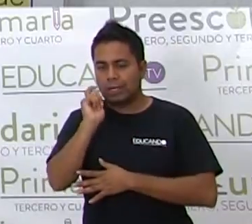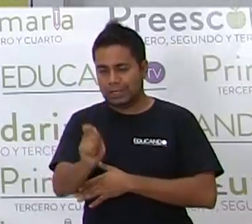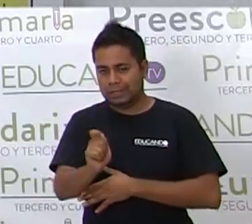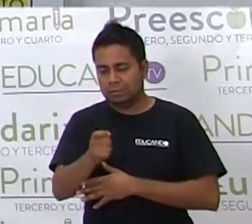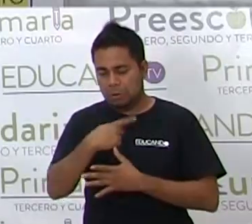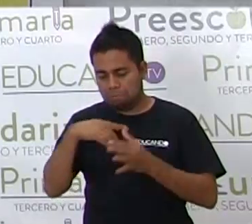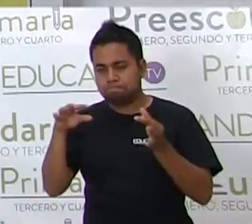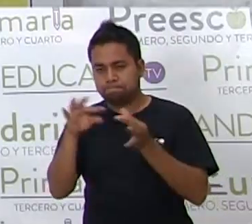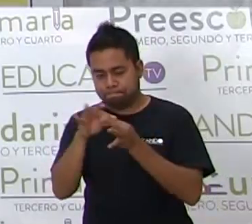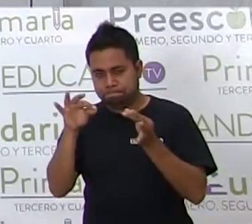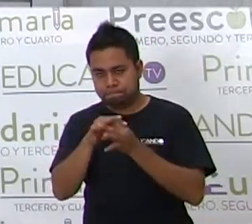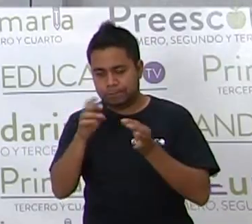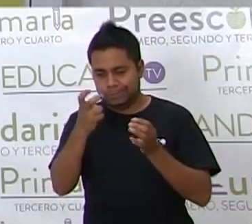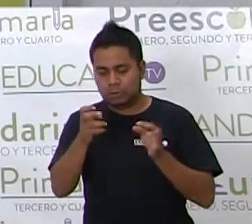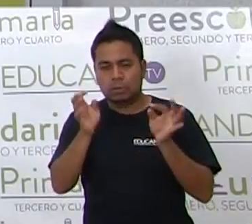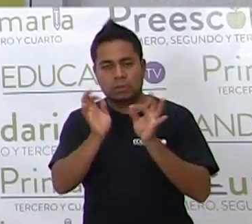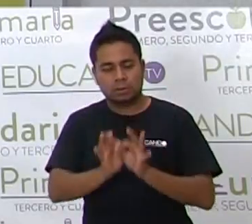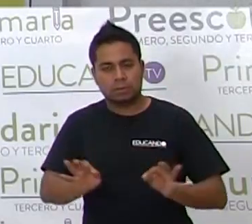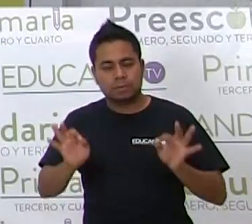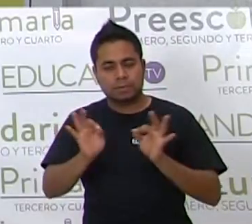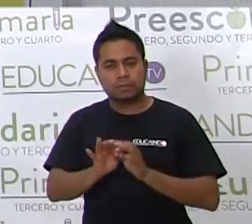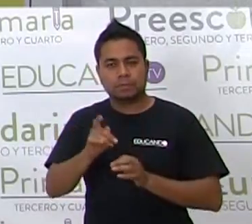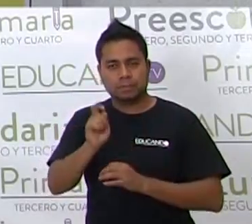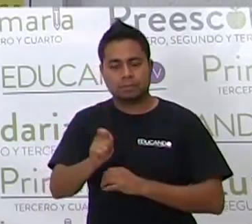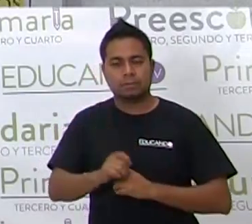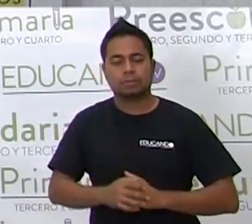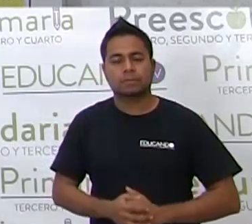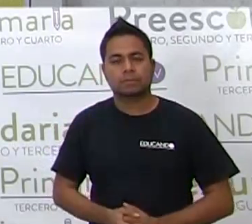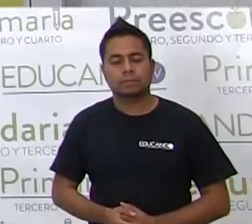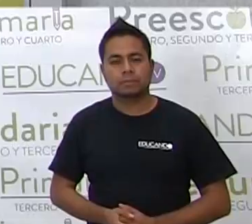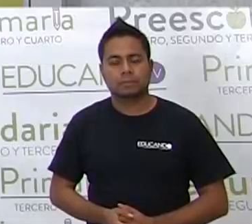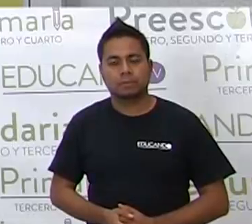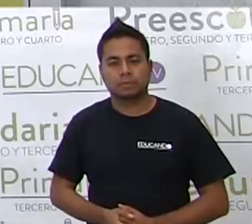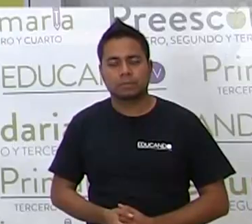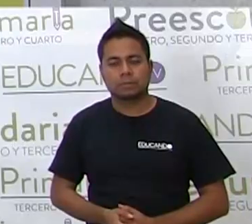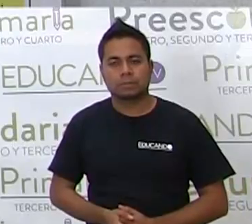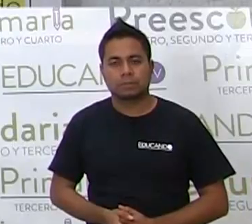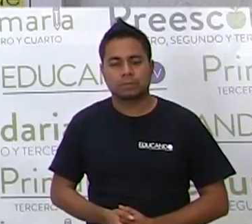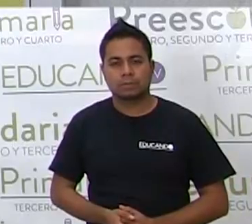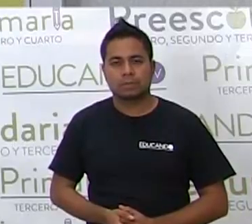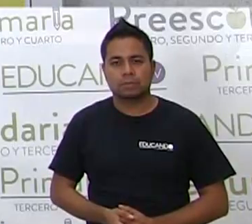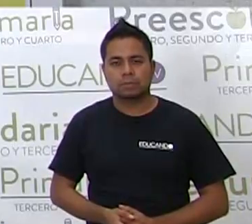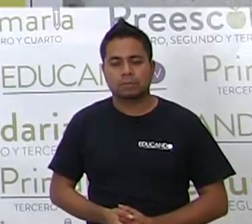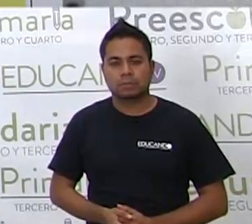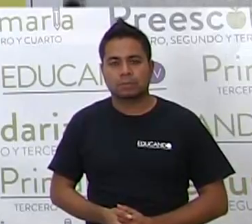importante porque los mitos van a entrar dentro de lo que son